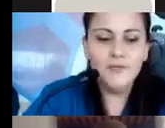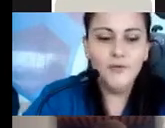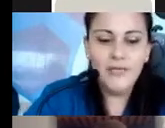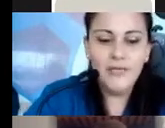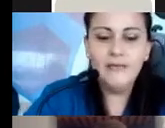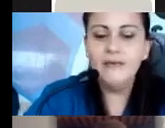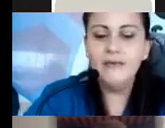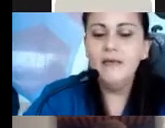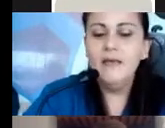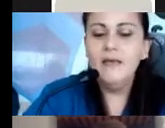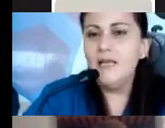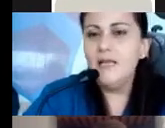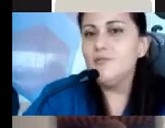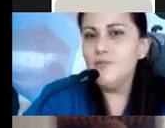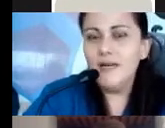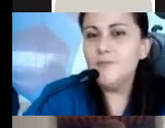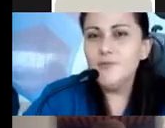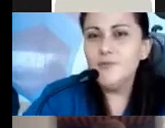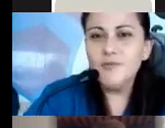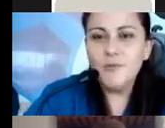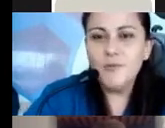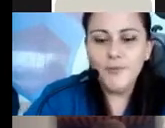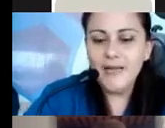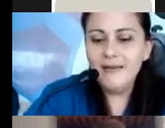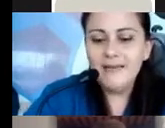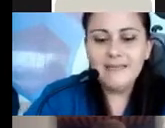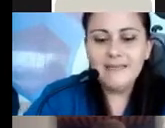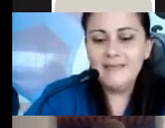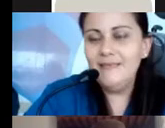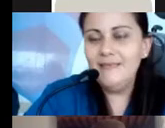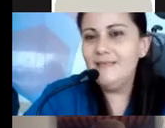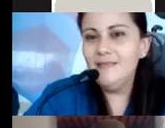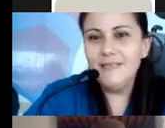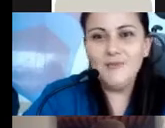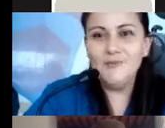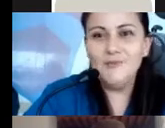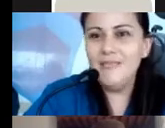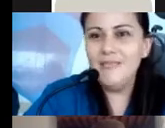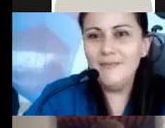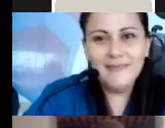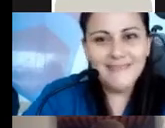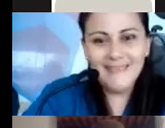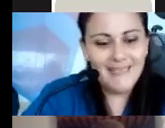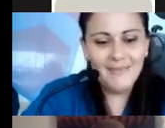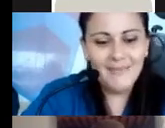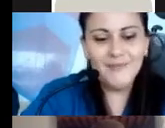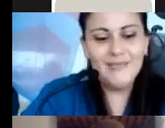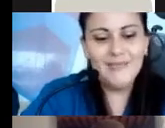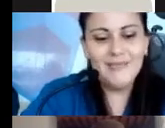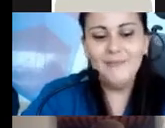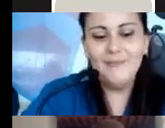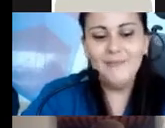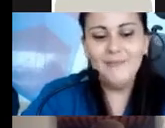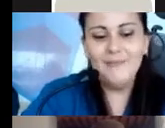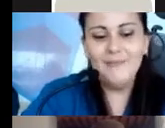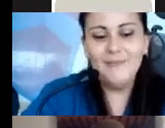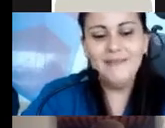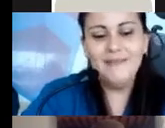de la fisiología. Al estudiar las posturas corporales, indiscutiblemente tenemos